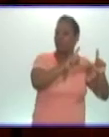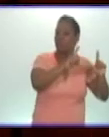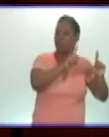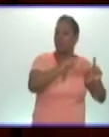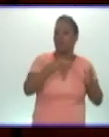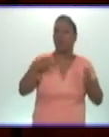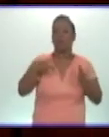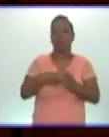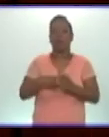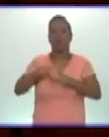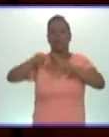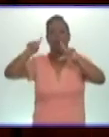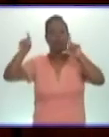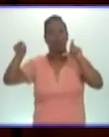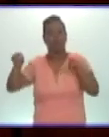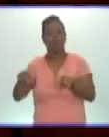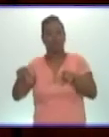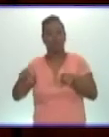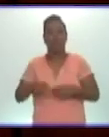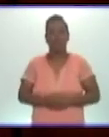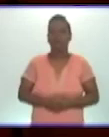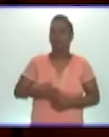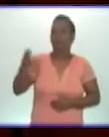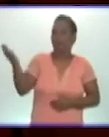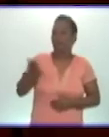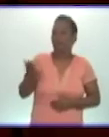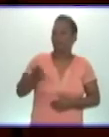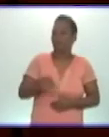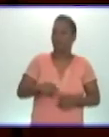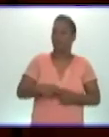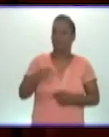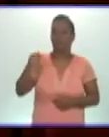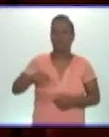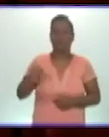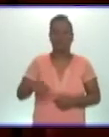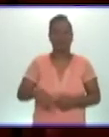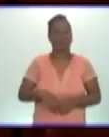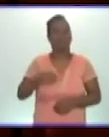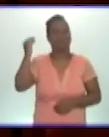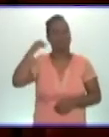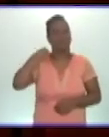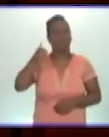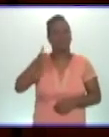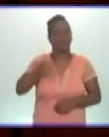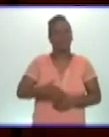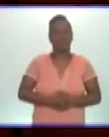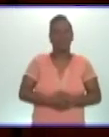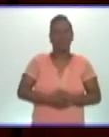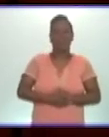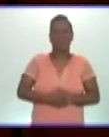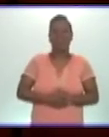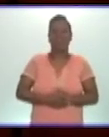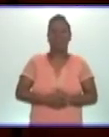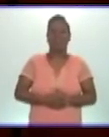un monomio. Muy rapidito, porque esta la dominas bastante bien.